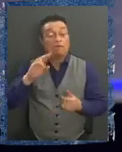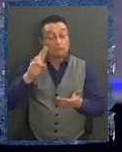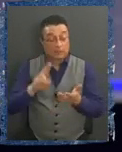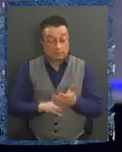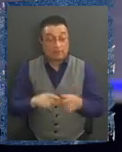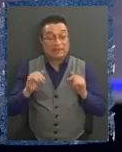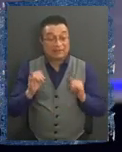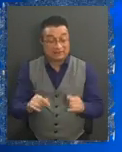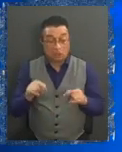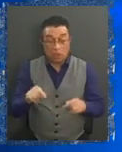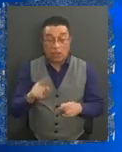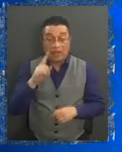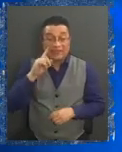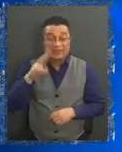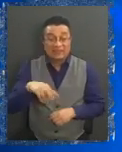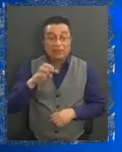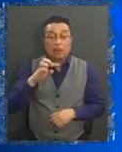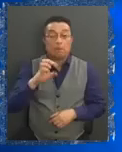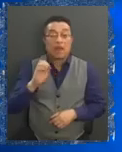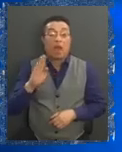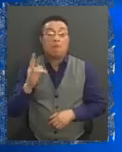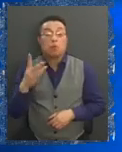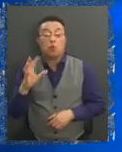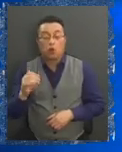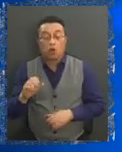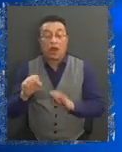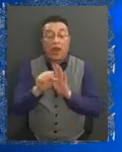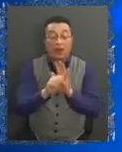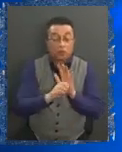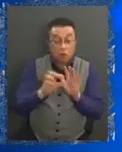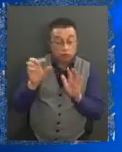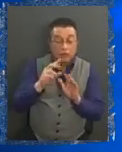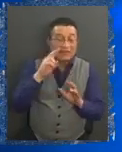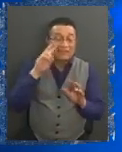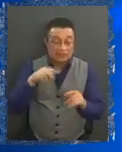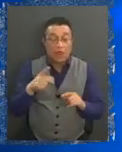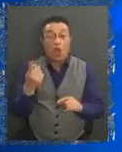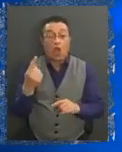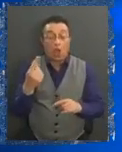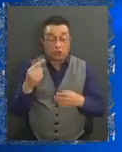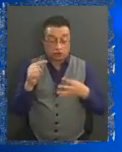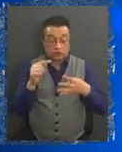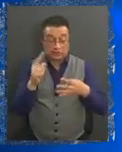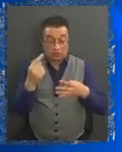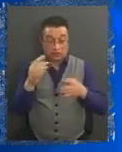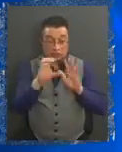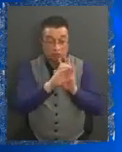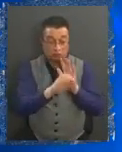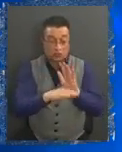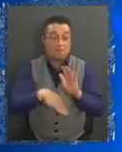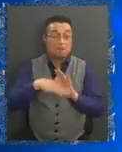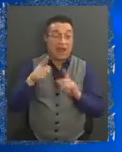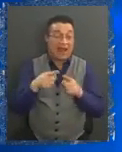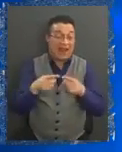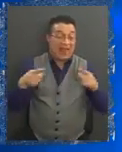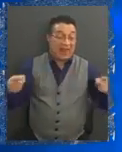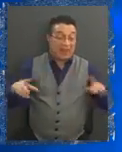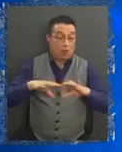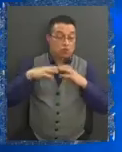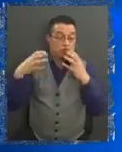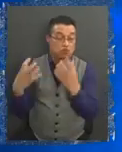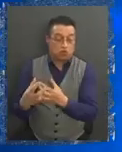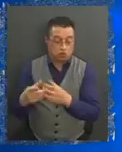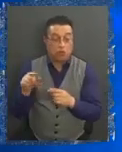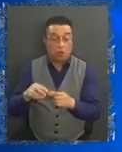sin preámbulo, sin artículos transitorios, estamos entre las 11 constituciones más largas del mundo. Probablemente el preámbulo, los artículos